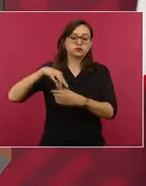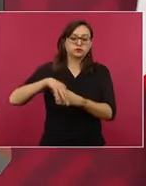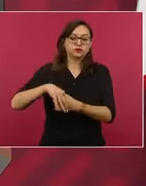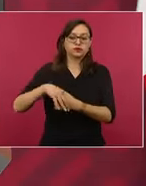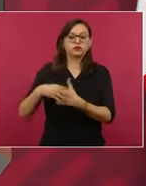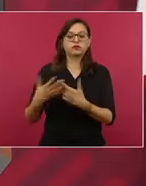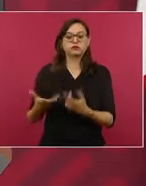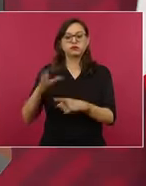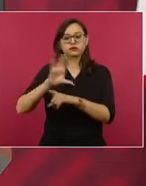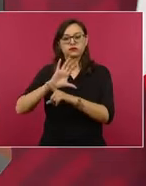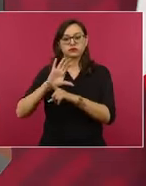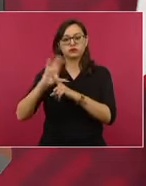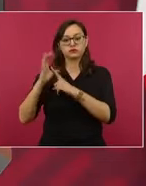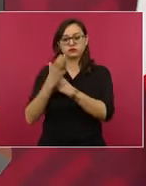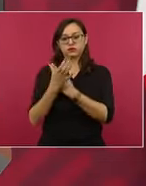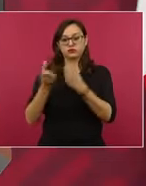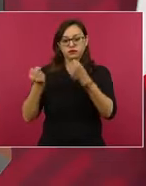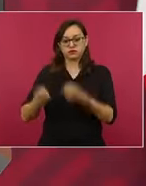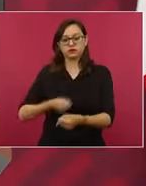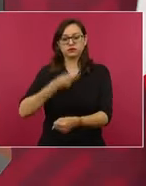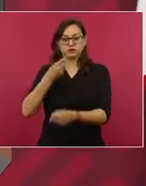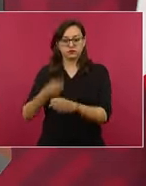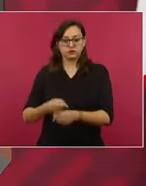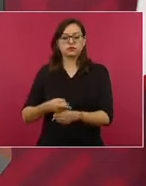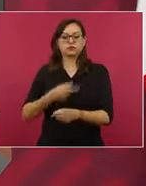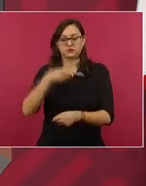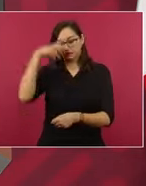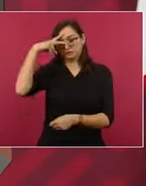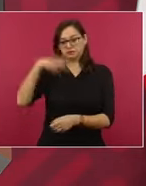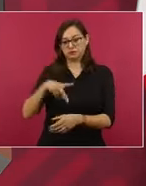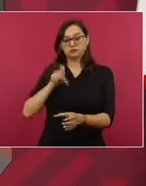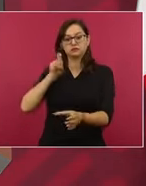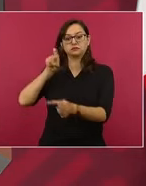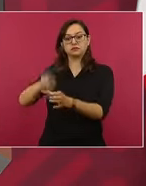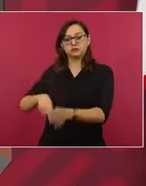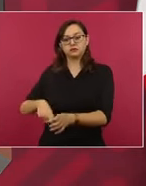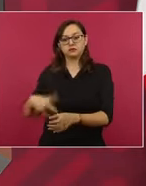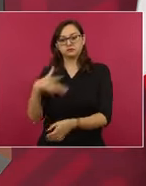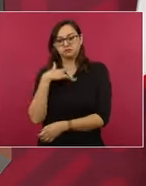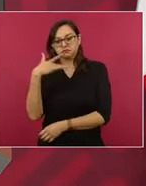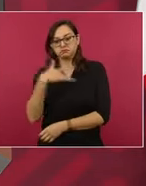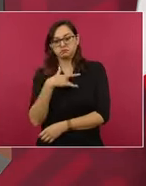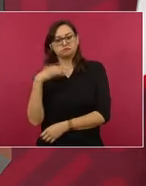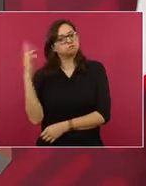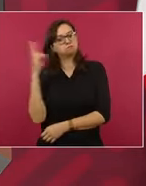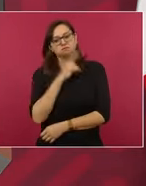Consejo de Seguridad, y México es miembro del Consejo de Seguridad de la ONU, la expulsión de Rusia.